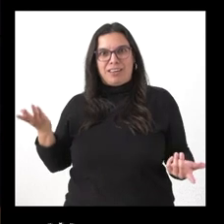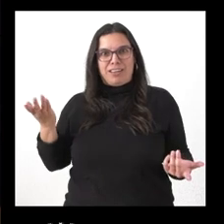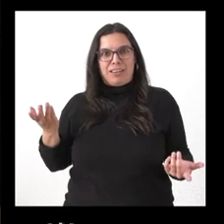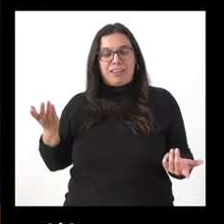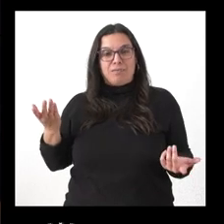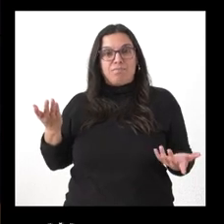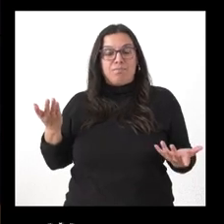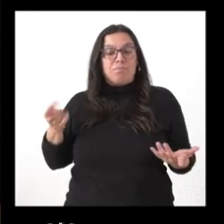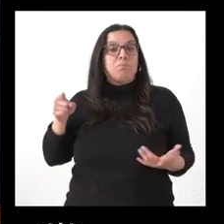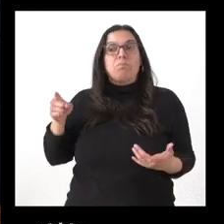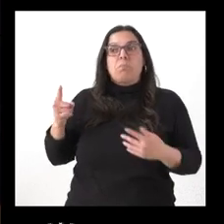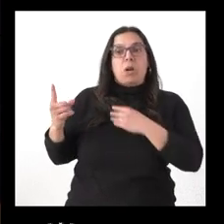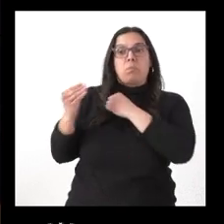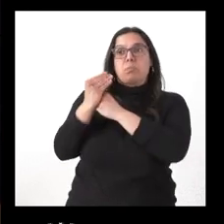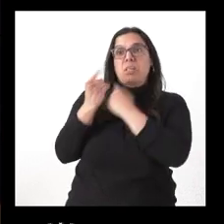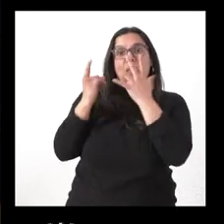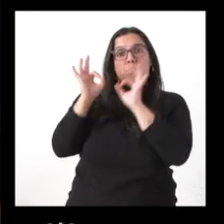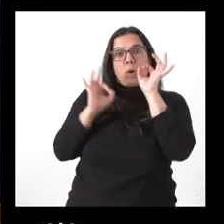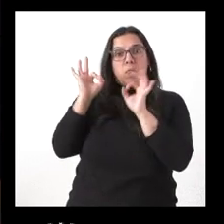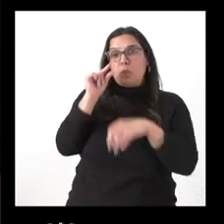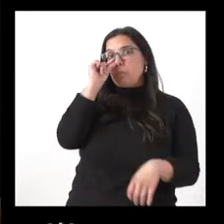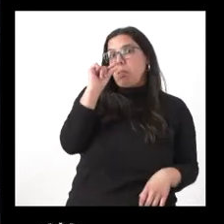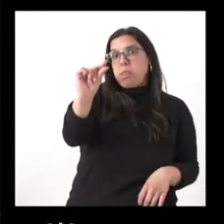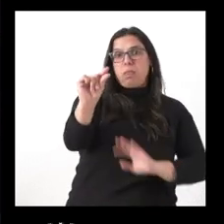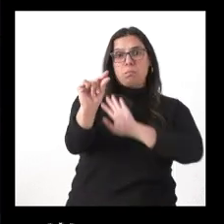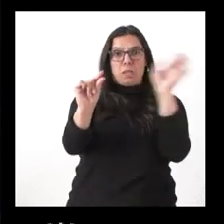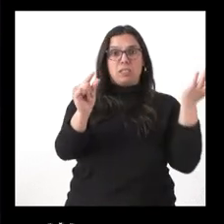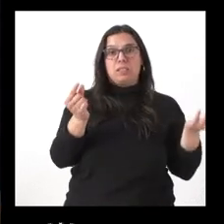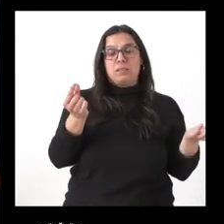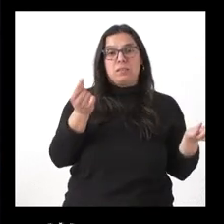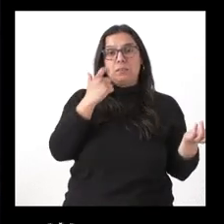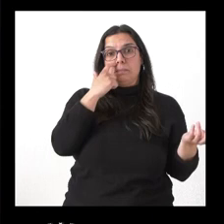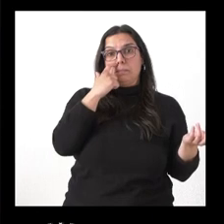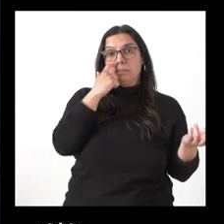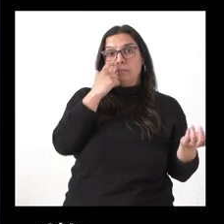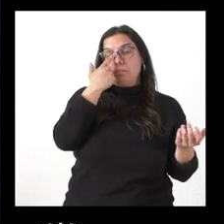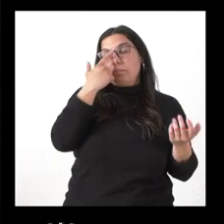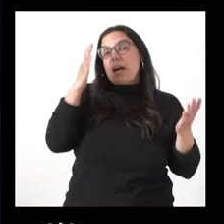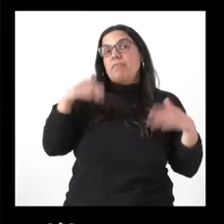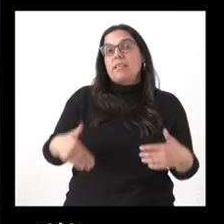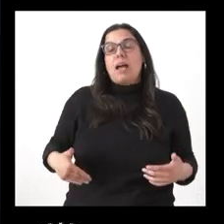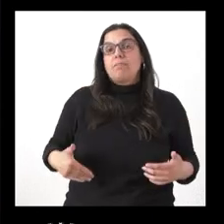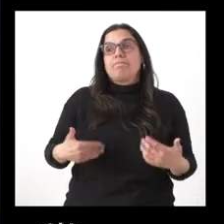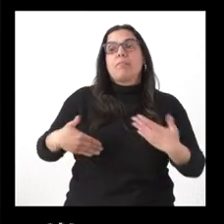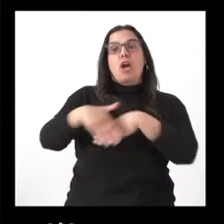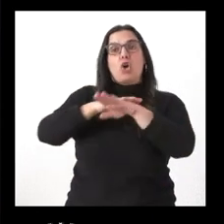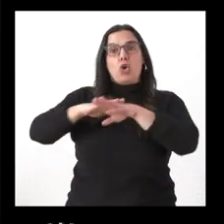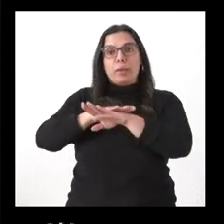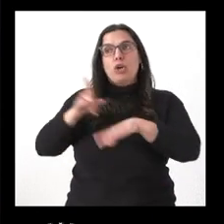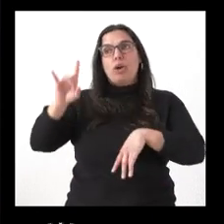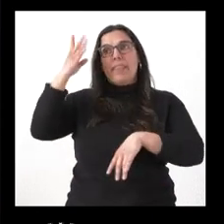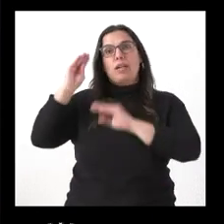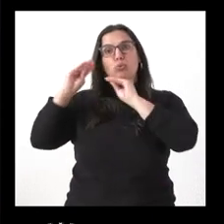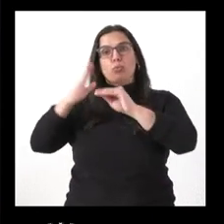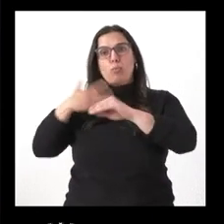sin embargo para eso apenas se nos otorga el 6% de la financiación del conjunto de los españoles al final una cosa es que el gobierno pueda plantear una iniciativa